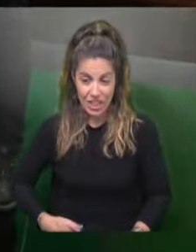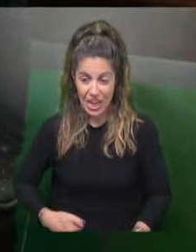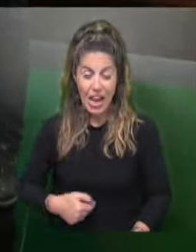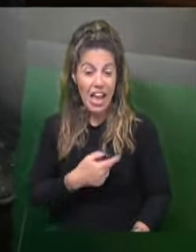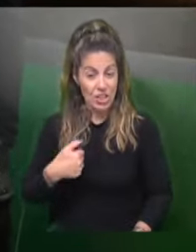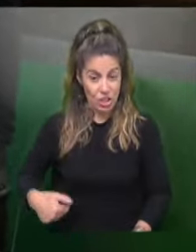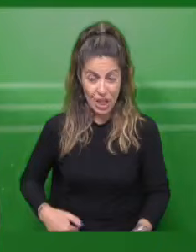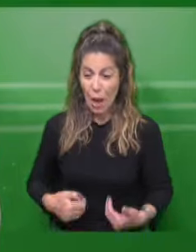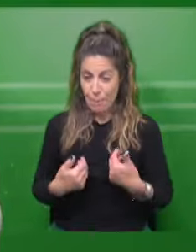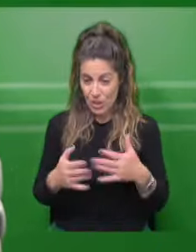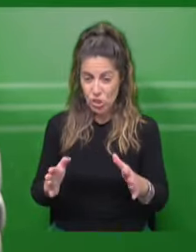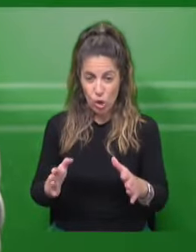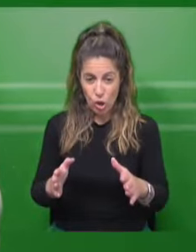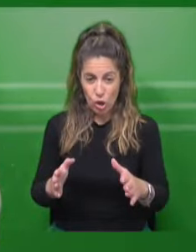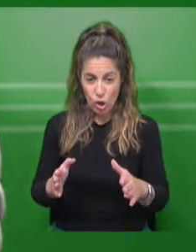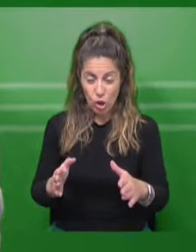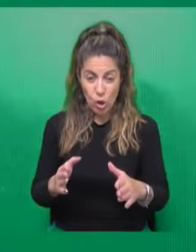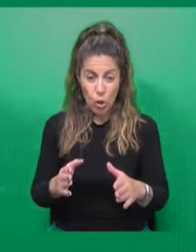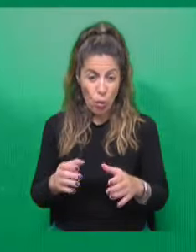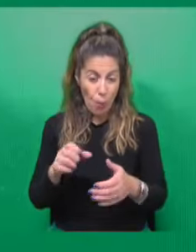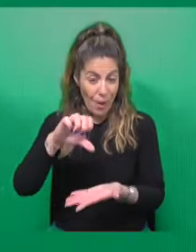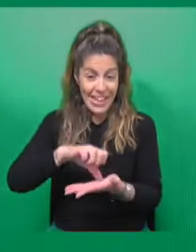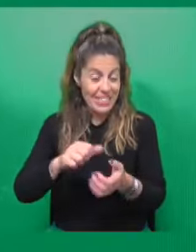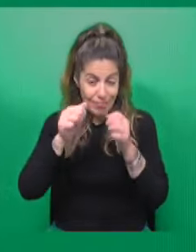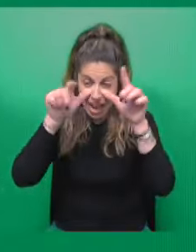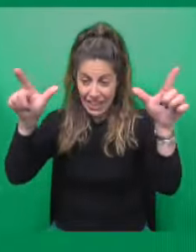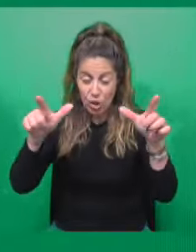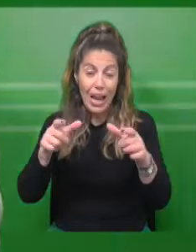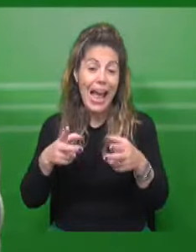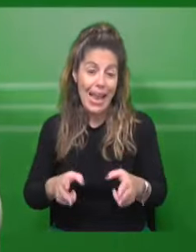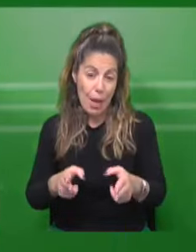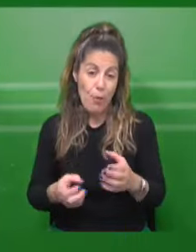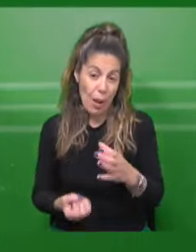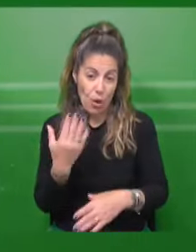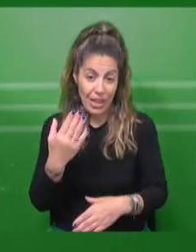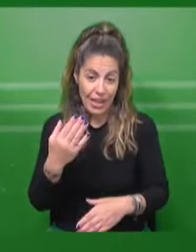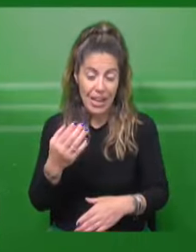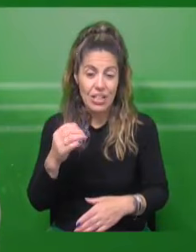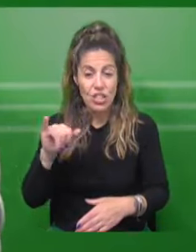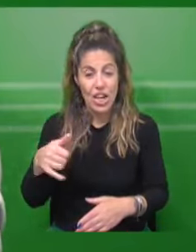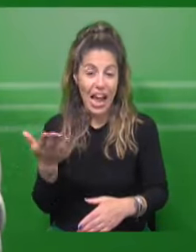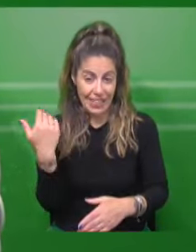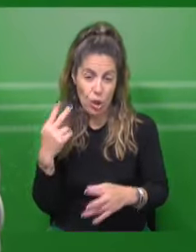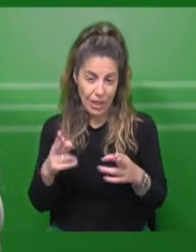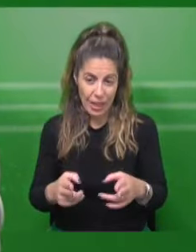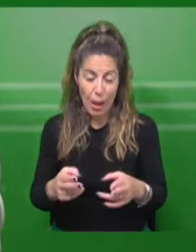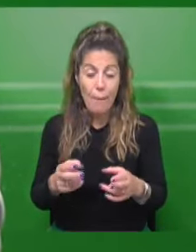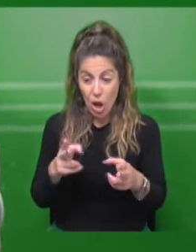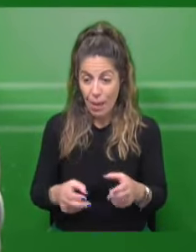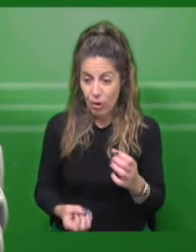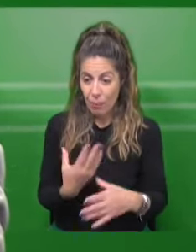siendo unaí digamos en en la época moderna No ya tuvo otra etapa Imperial pero en la época